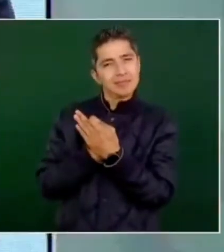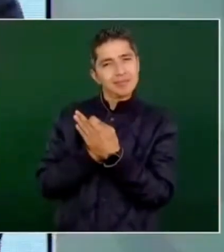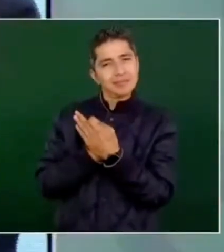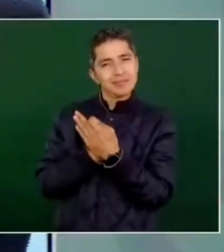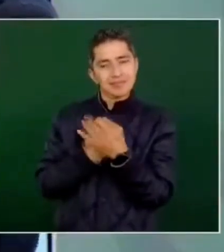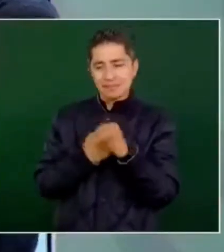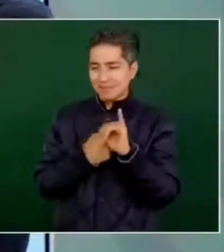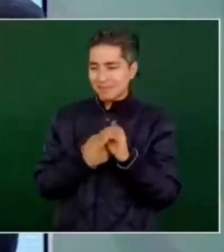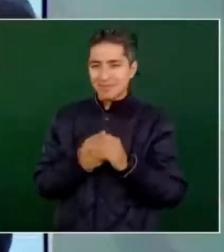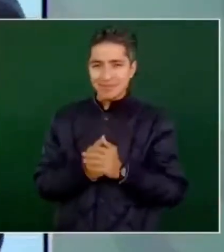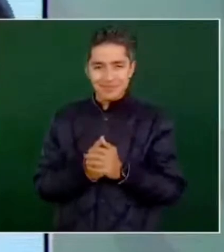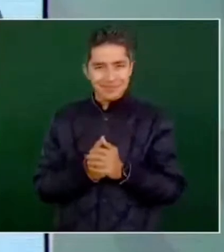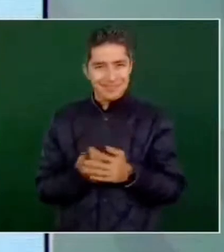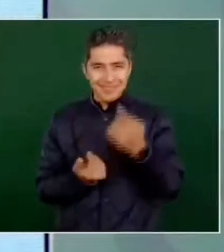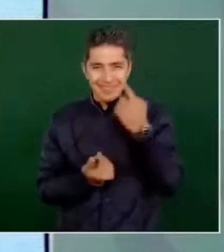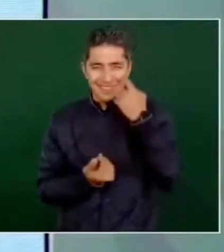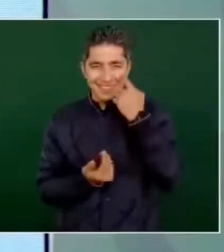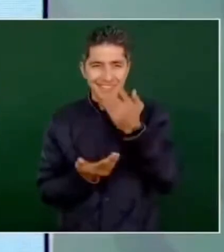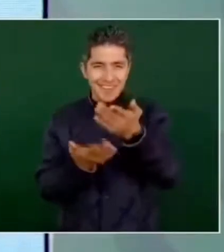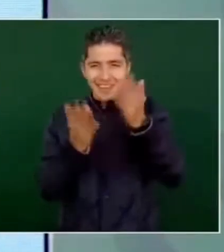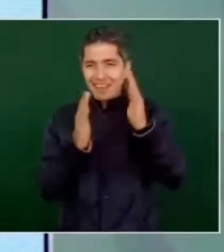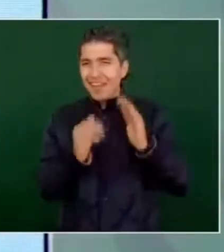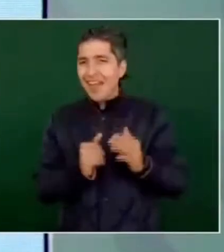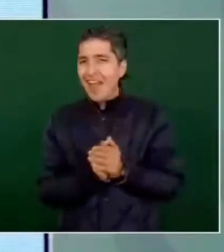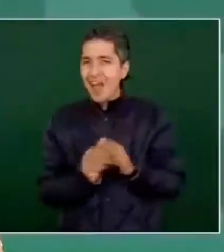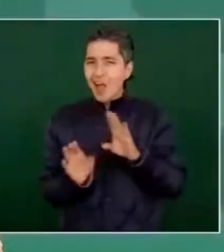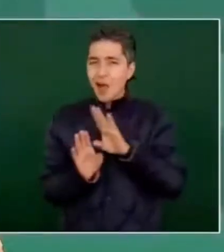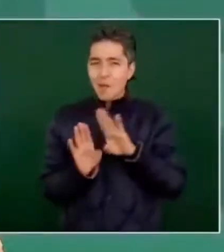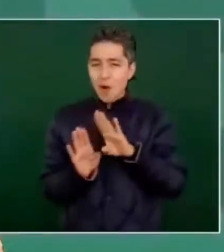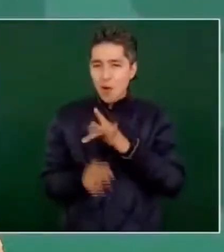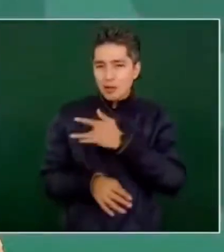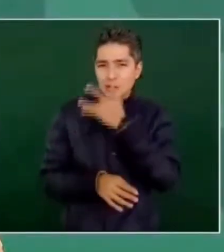Fíjense el nivel de perversidad